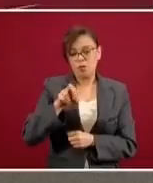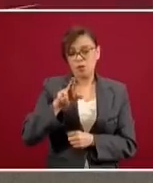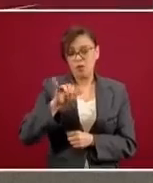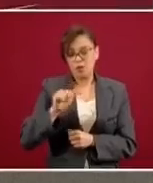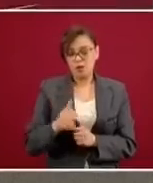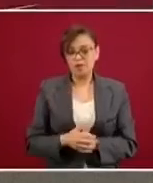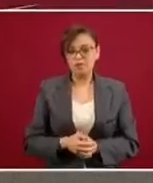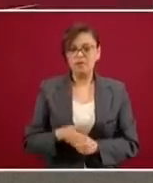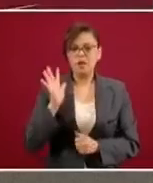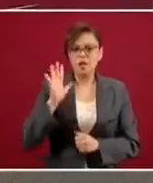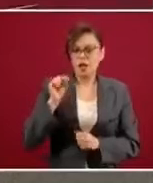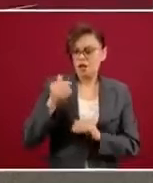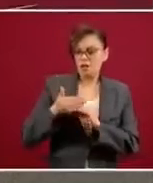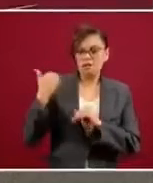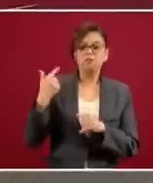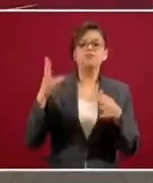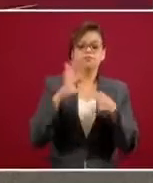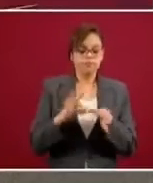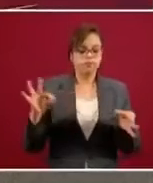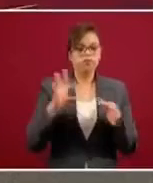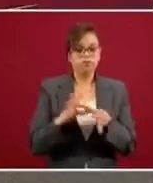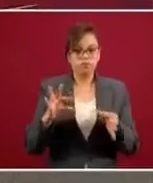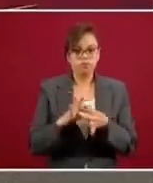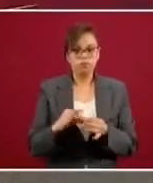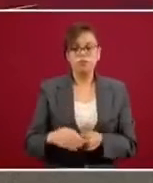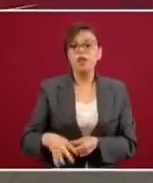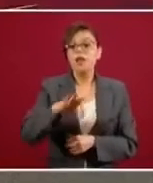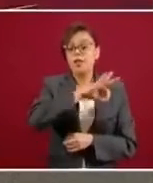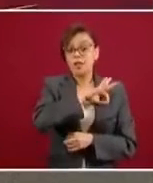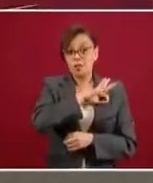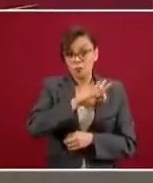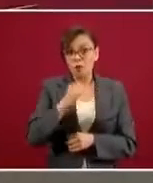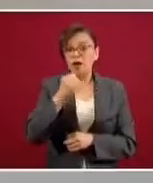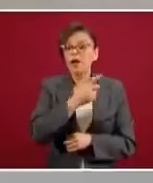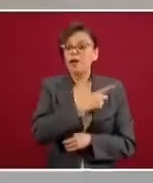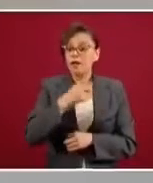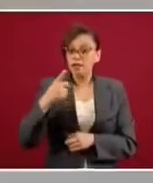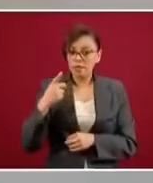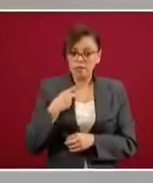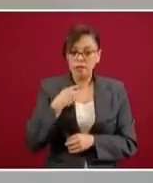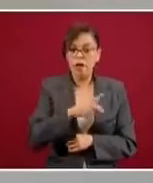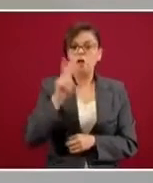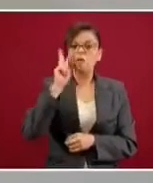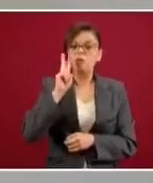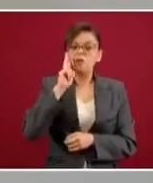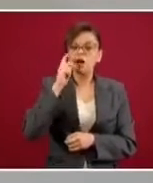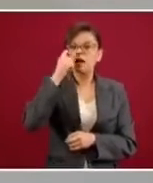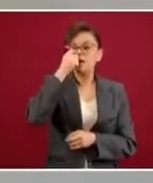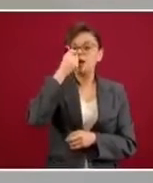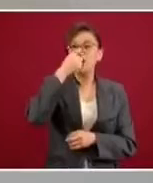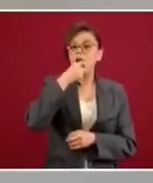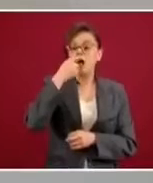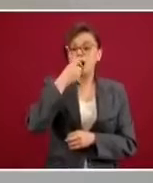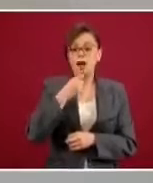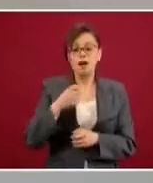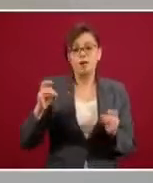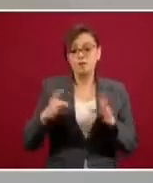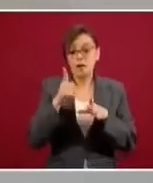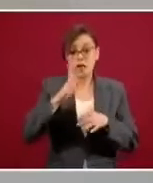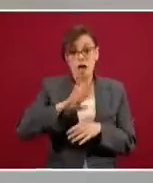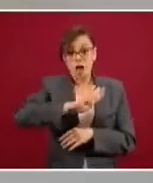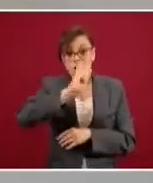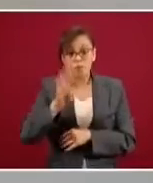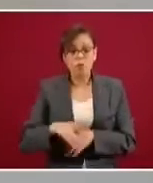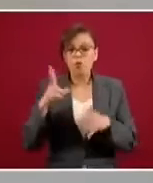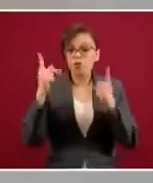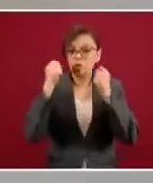días, se puede y se debe tomar una muestra aun cuando la persona haya fallecido. Si la muestra se tomó cuando la